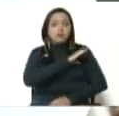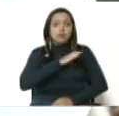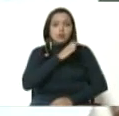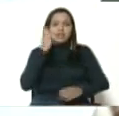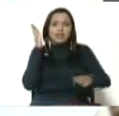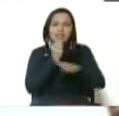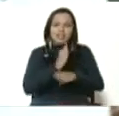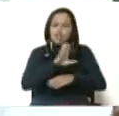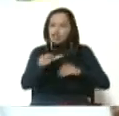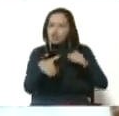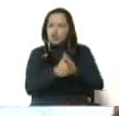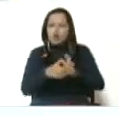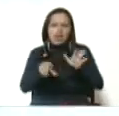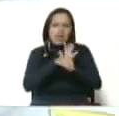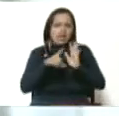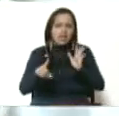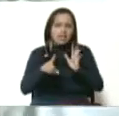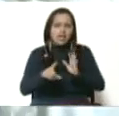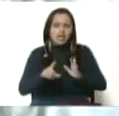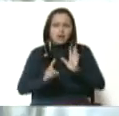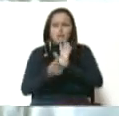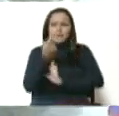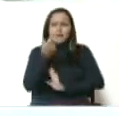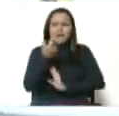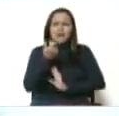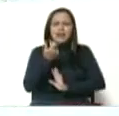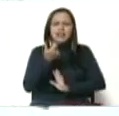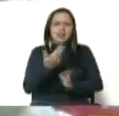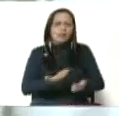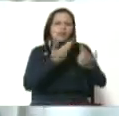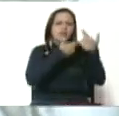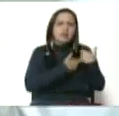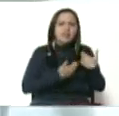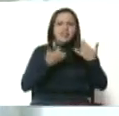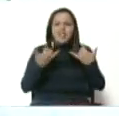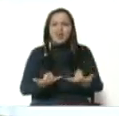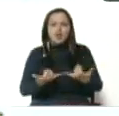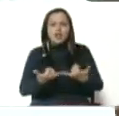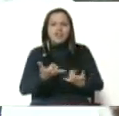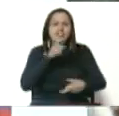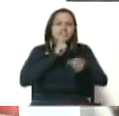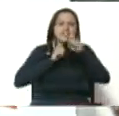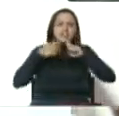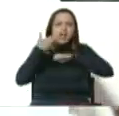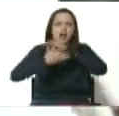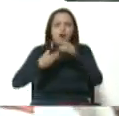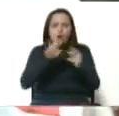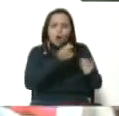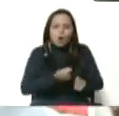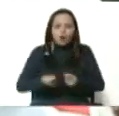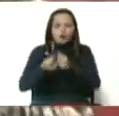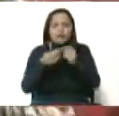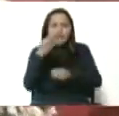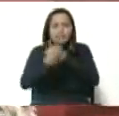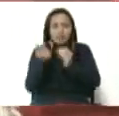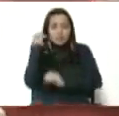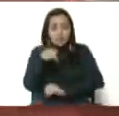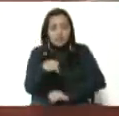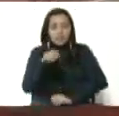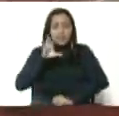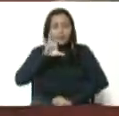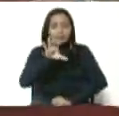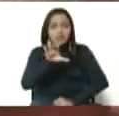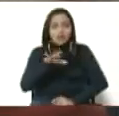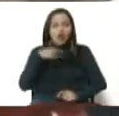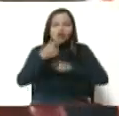el peso de la ley a los principales responsables de la actual crisis que nosotros estamos atravesando en este país, producto de